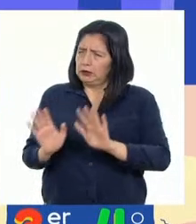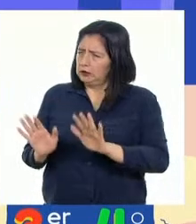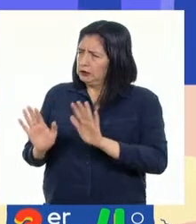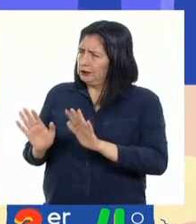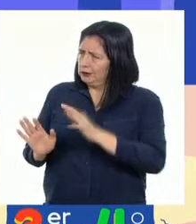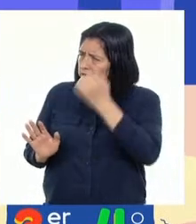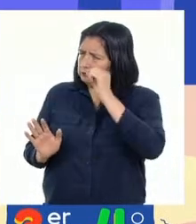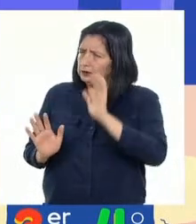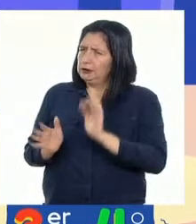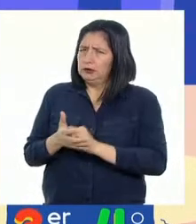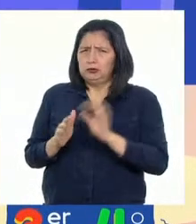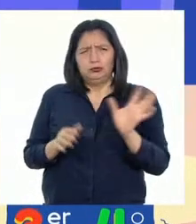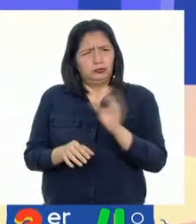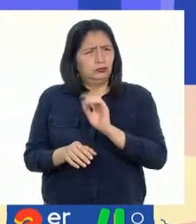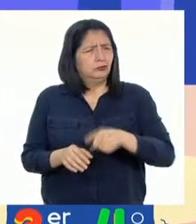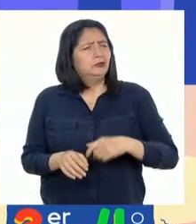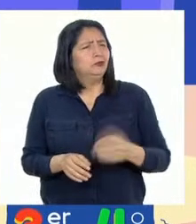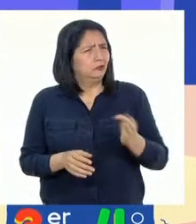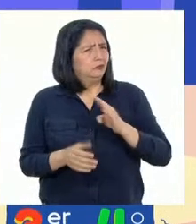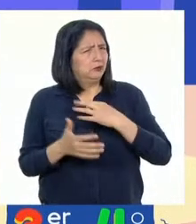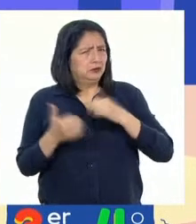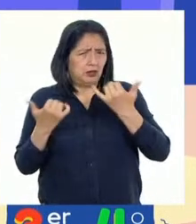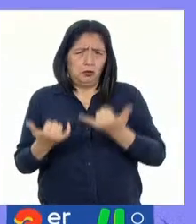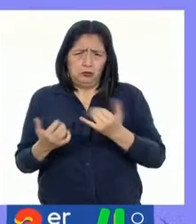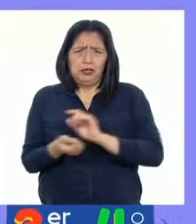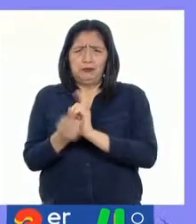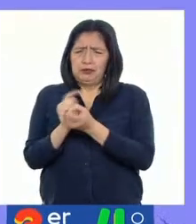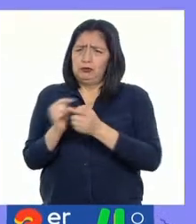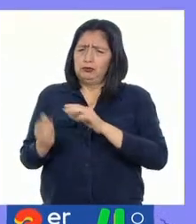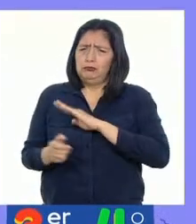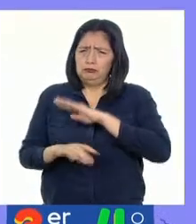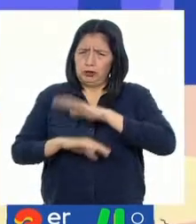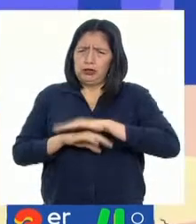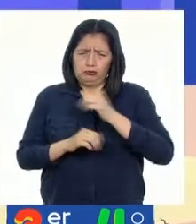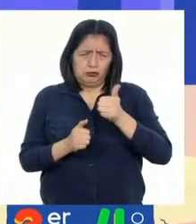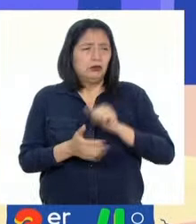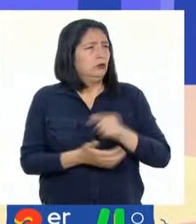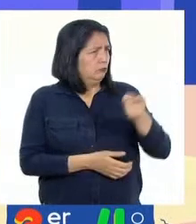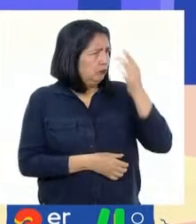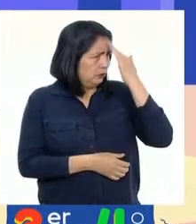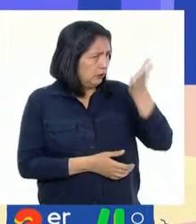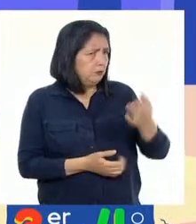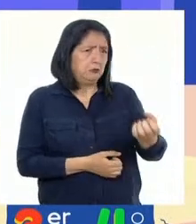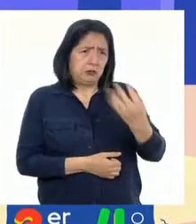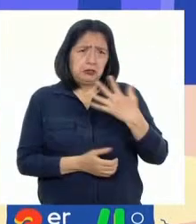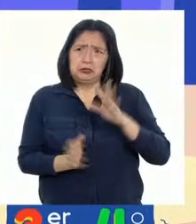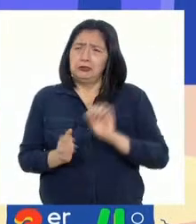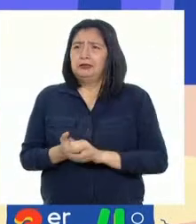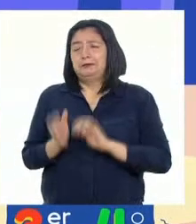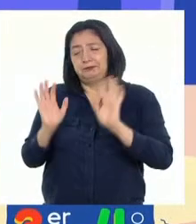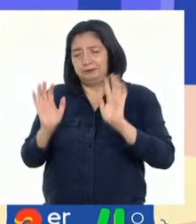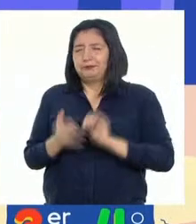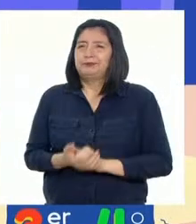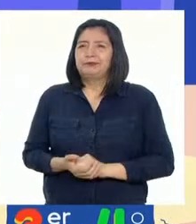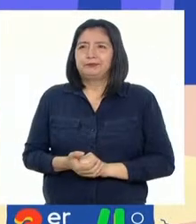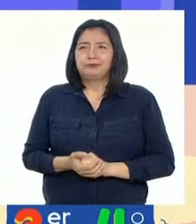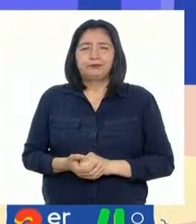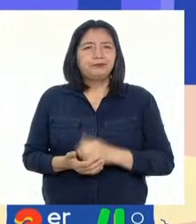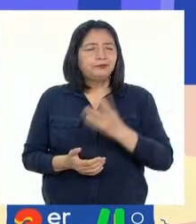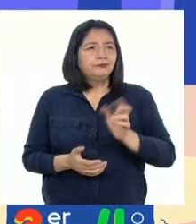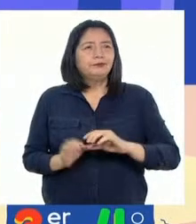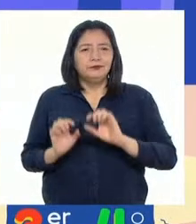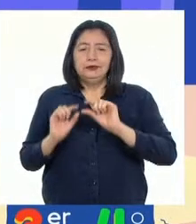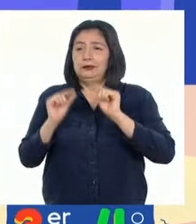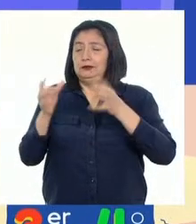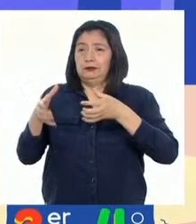Tranquilo, viajerito. Todos estos villanos ya son buenos ahora. ¿Cómo lo sabes? Eso es lo que me dijeron. Así que nuestra